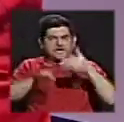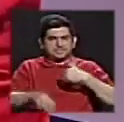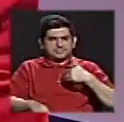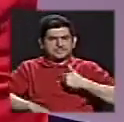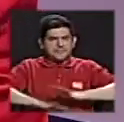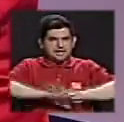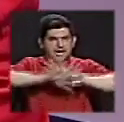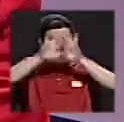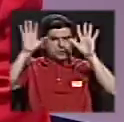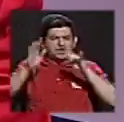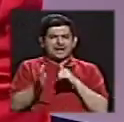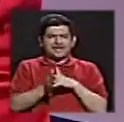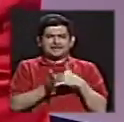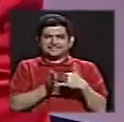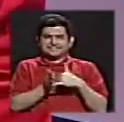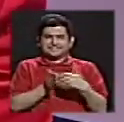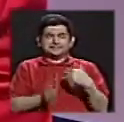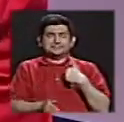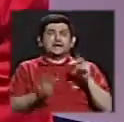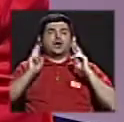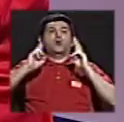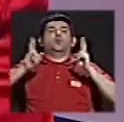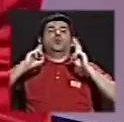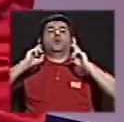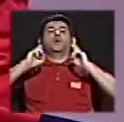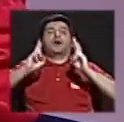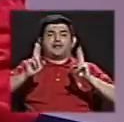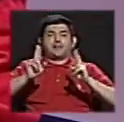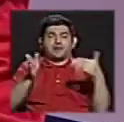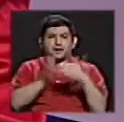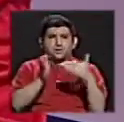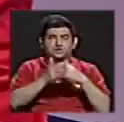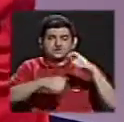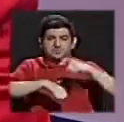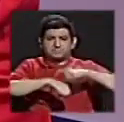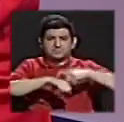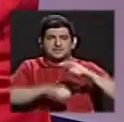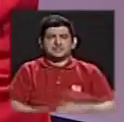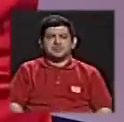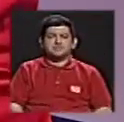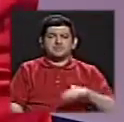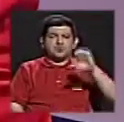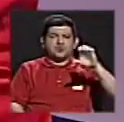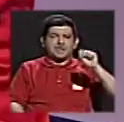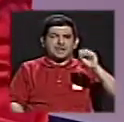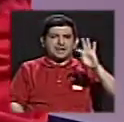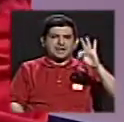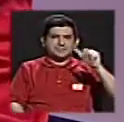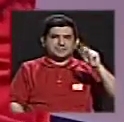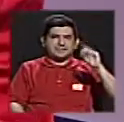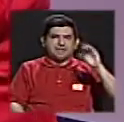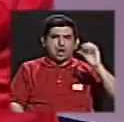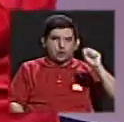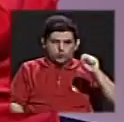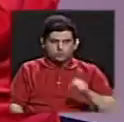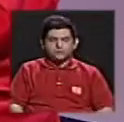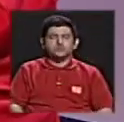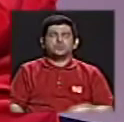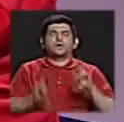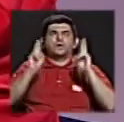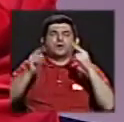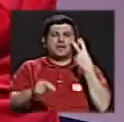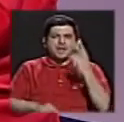muy claro cuáles son las debilidades, ¿verdad? Ojalá pudiéramos volver a los tiempos de los estancos. Ojalá pudiéramos ver las